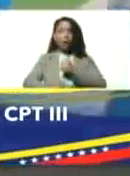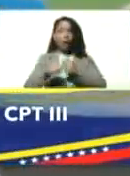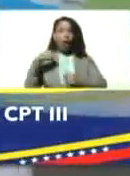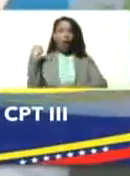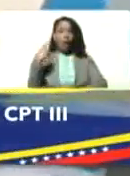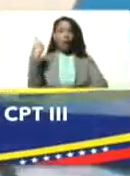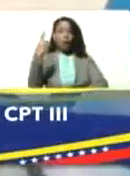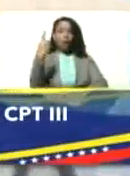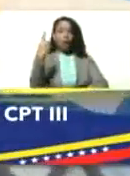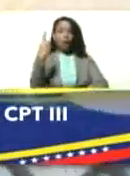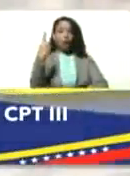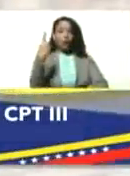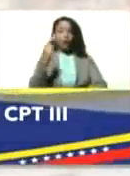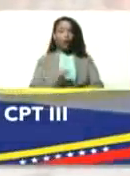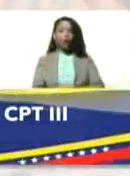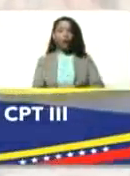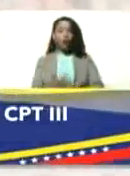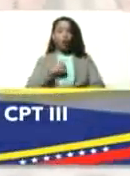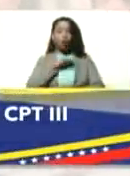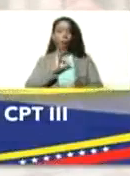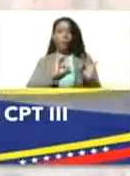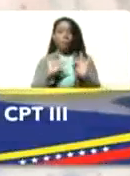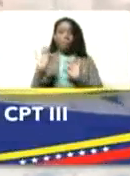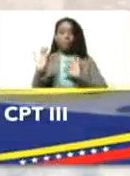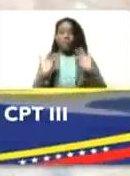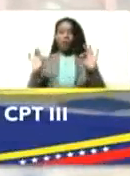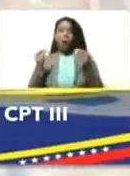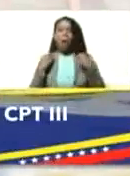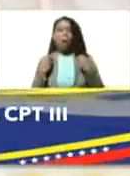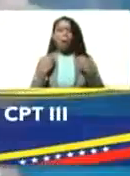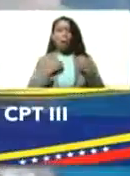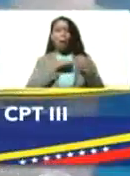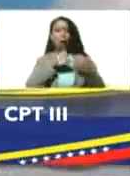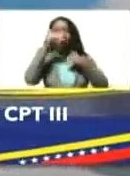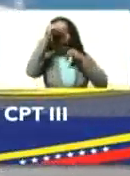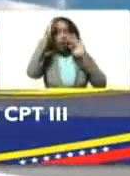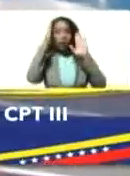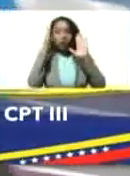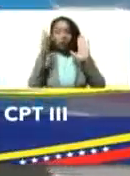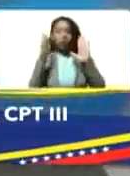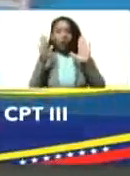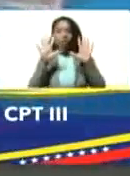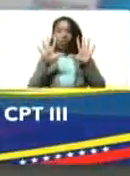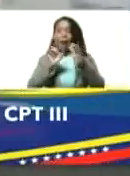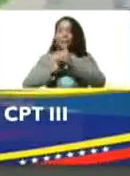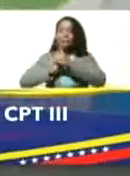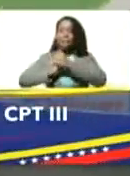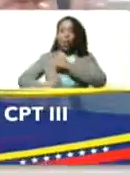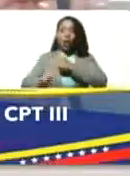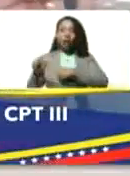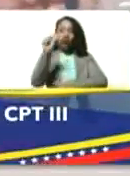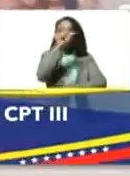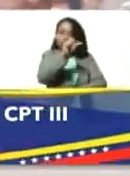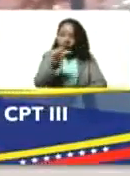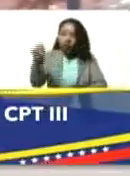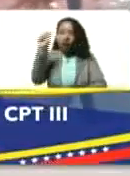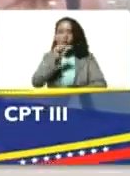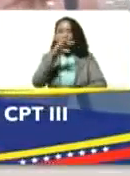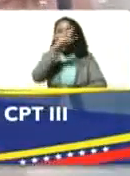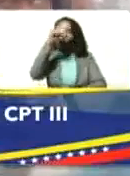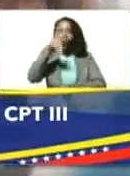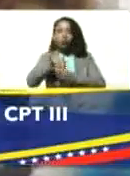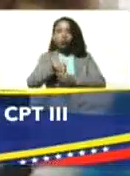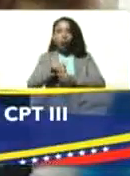ambulatorio Alexander Friedrich. Nos estamos preparados para nosotros atender 10 partos semanales, 40 partos